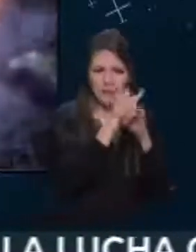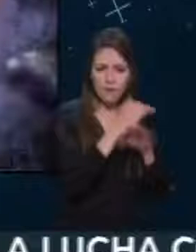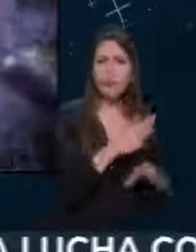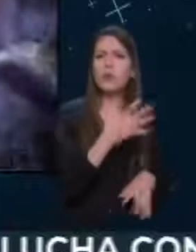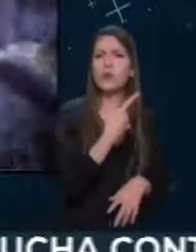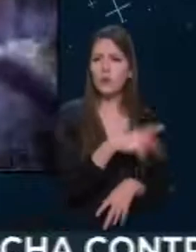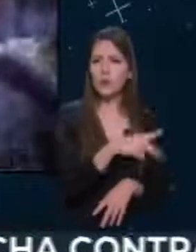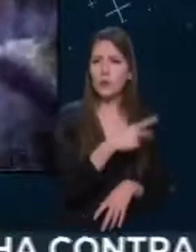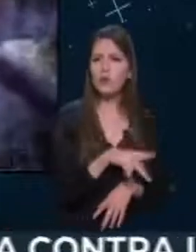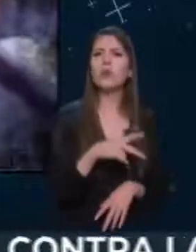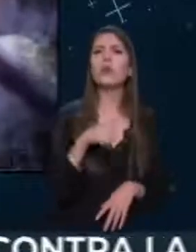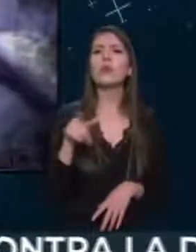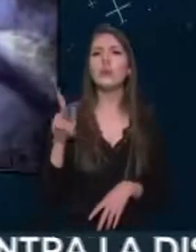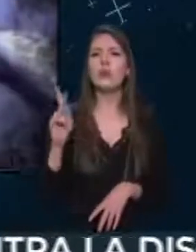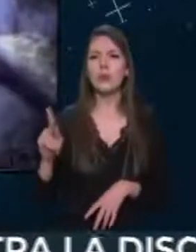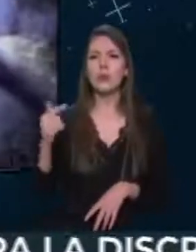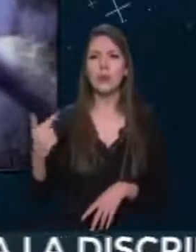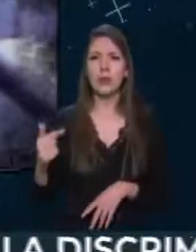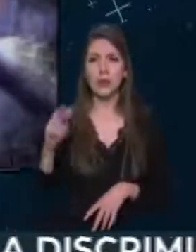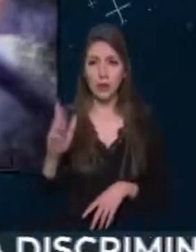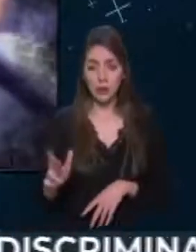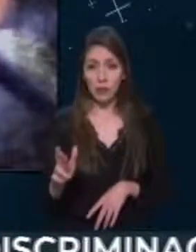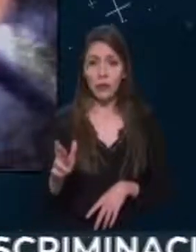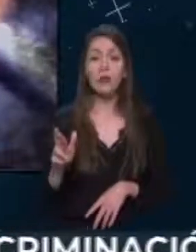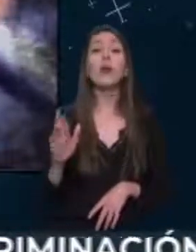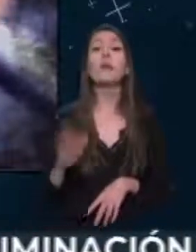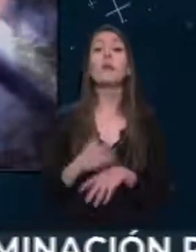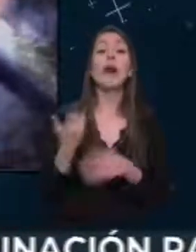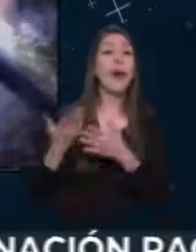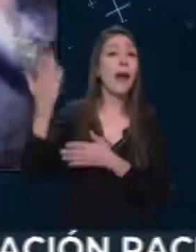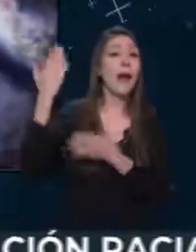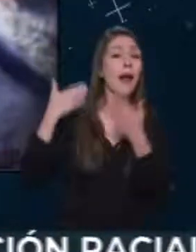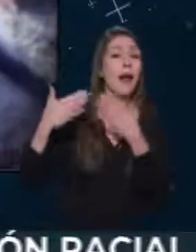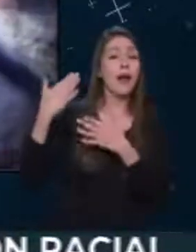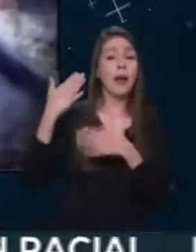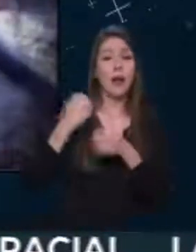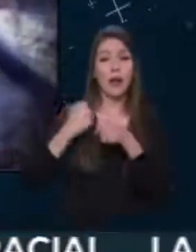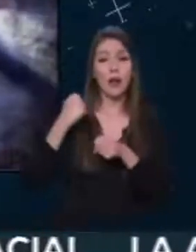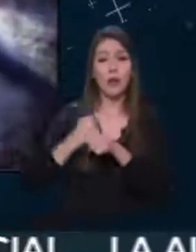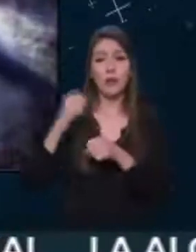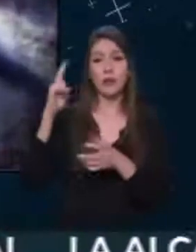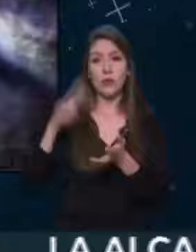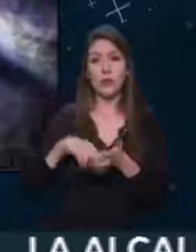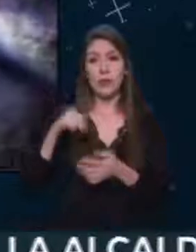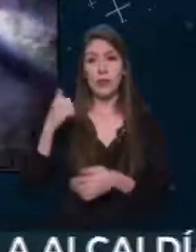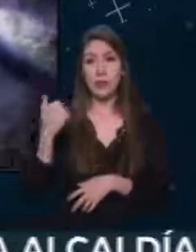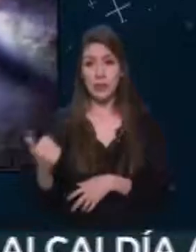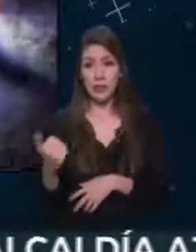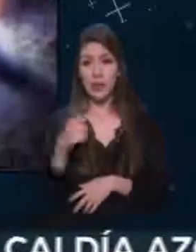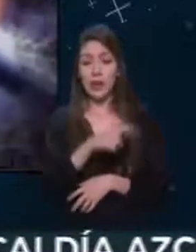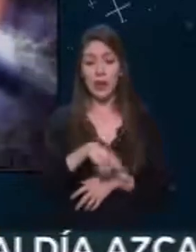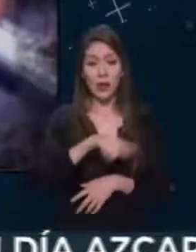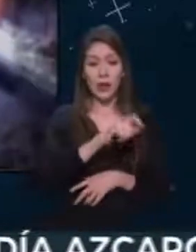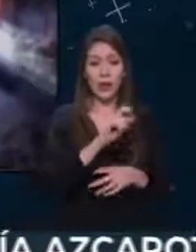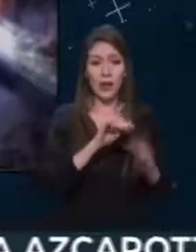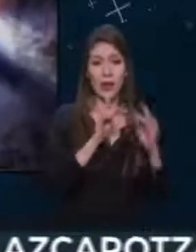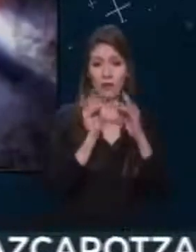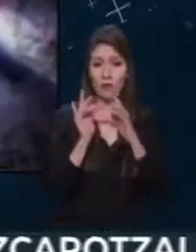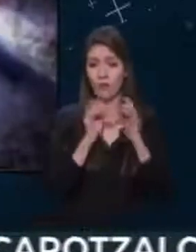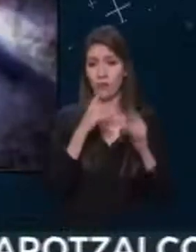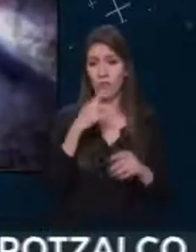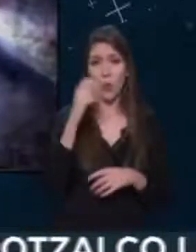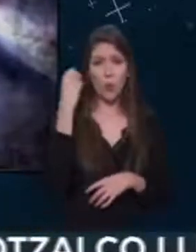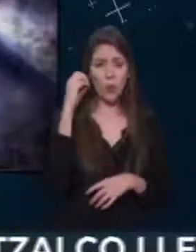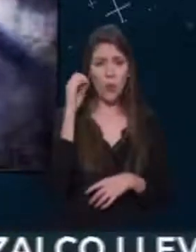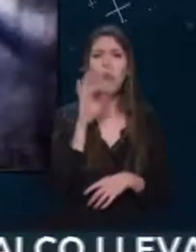General de la República, justamente ya que en el 2006 la red que operaba en Oaxaca puede estar directamente vinculada, que es